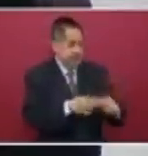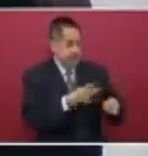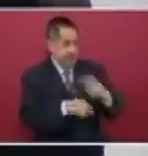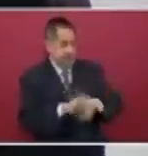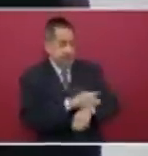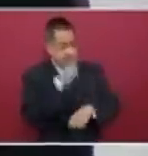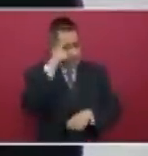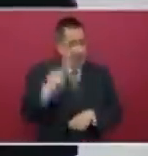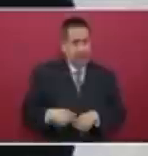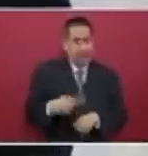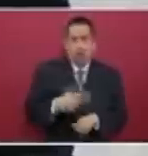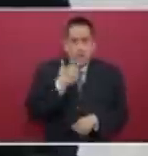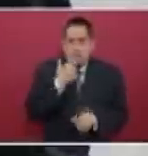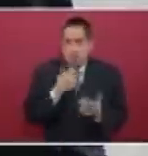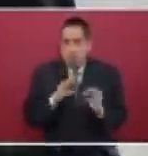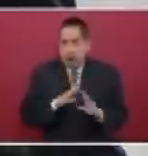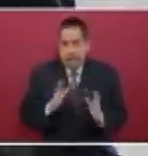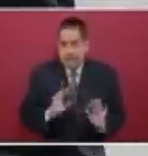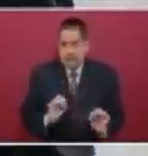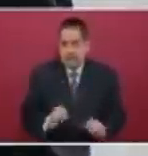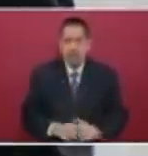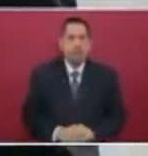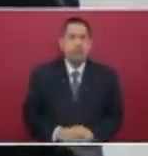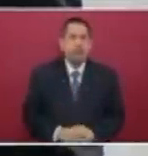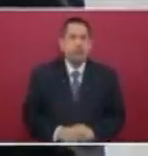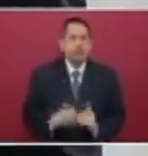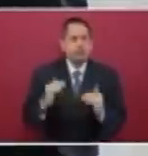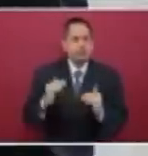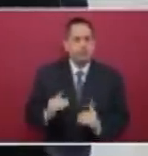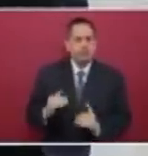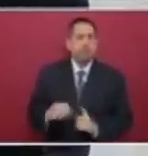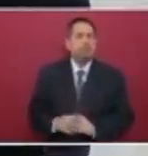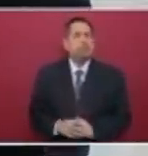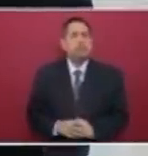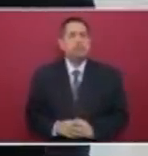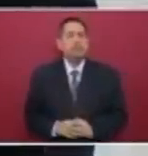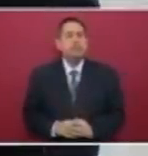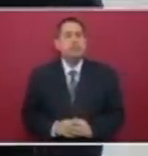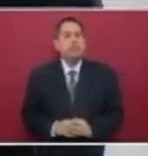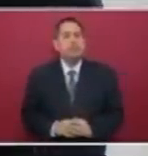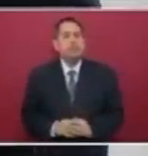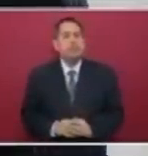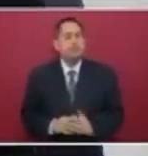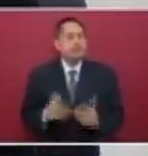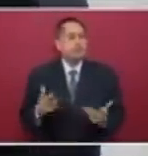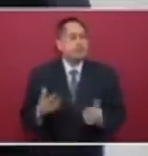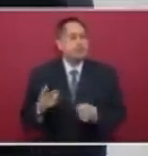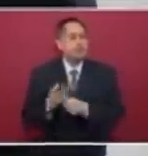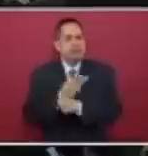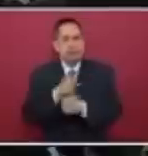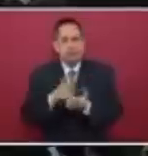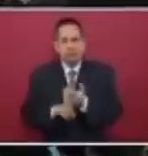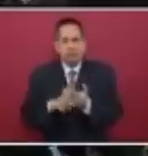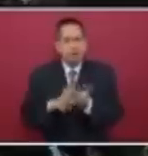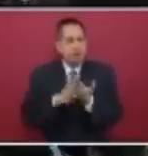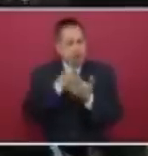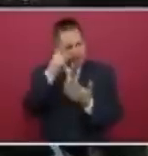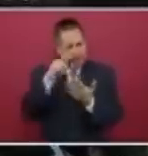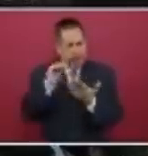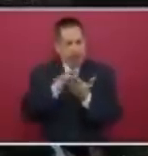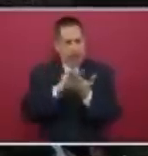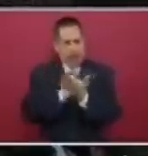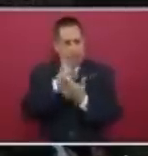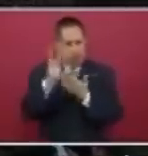nuestro país la siguiente por favor cuál fue esta justificación del proyecto